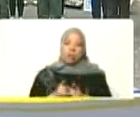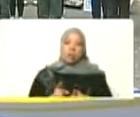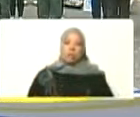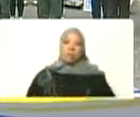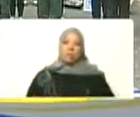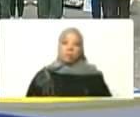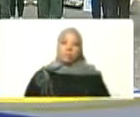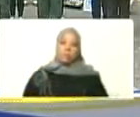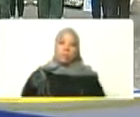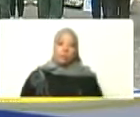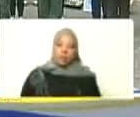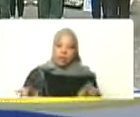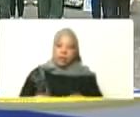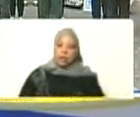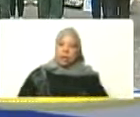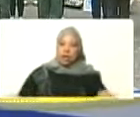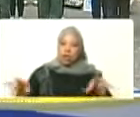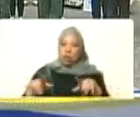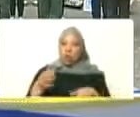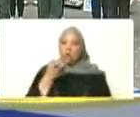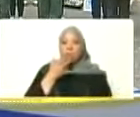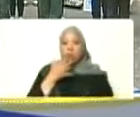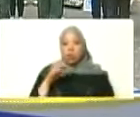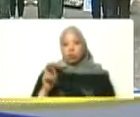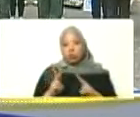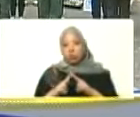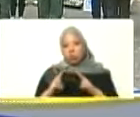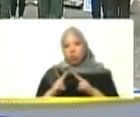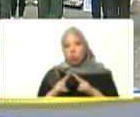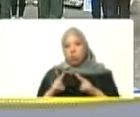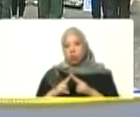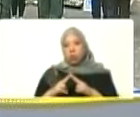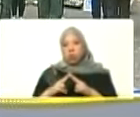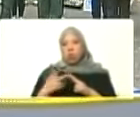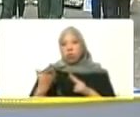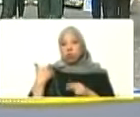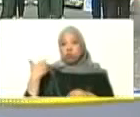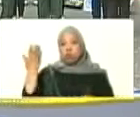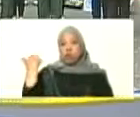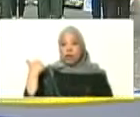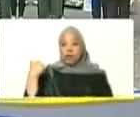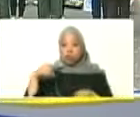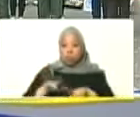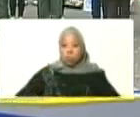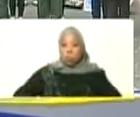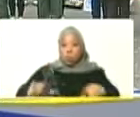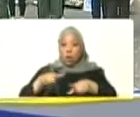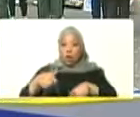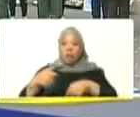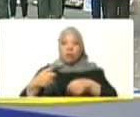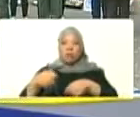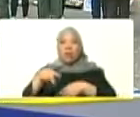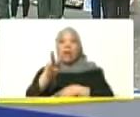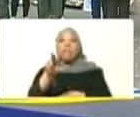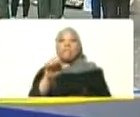manantiales creaban la Laguna del Valle, por ejemplo, que yo conozco. Ahí donde queda el Centro Comercial del Valle. Eso abajo, una